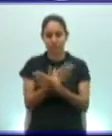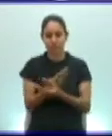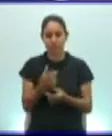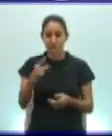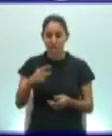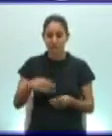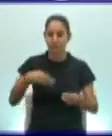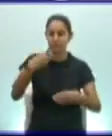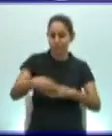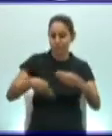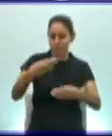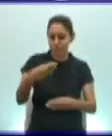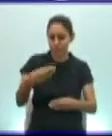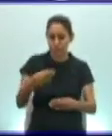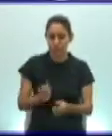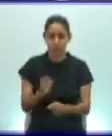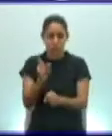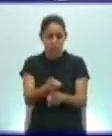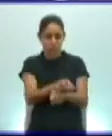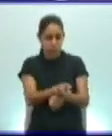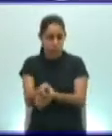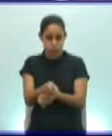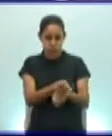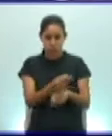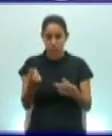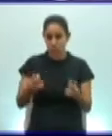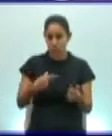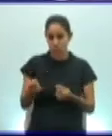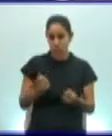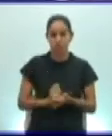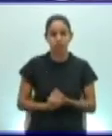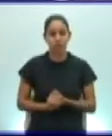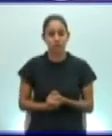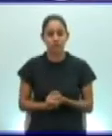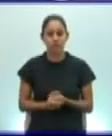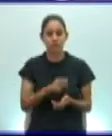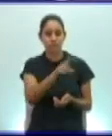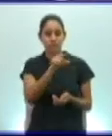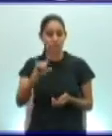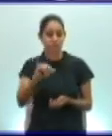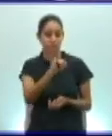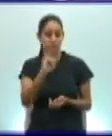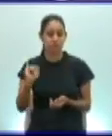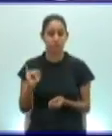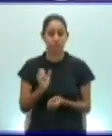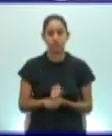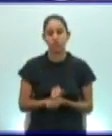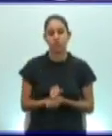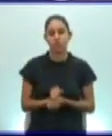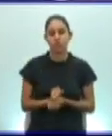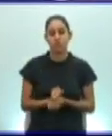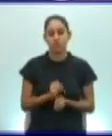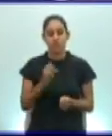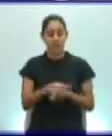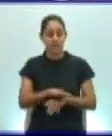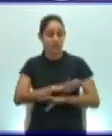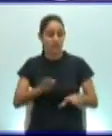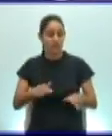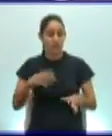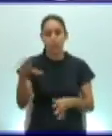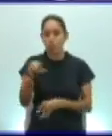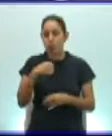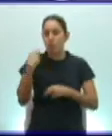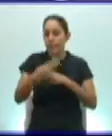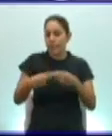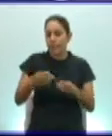atentados económicos. Vimos el caso del Encanto, 13 de abril de 1961, en vísperas ya de todo lo que iba a suceder. Llega el